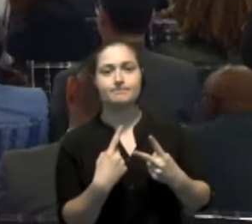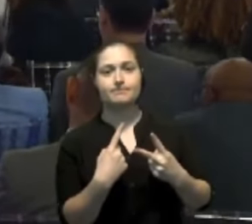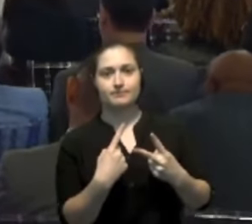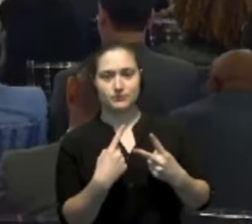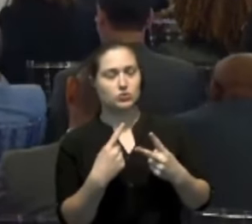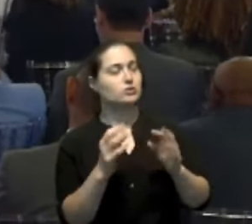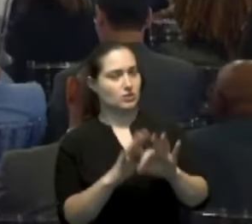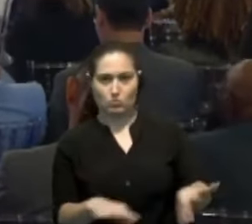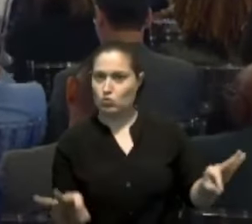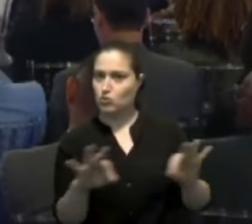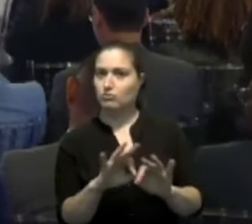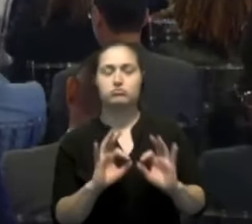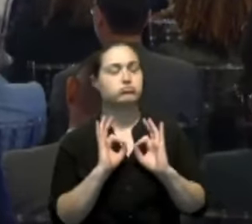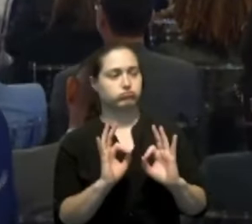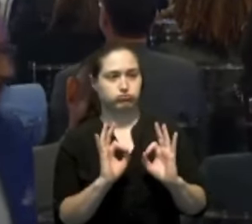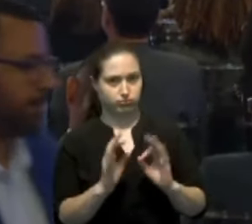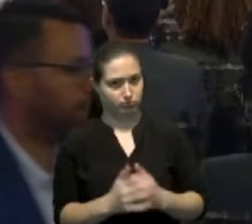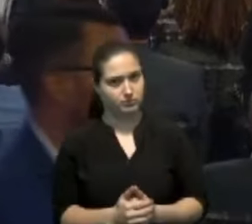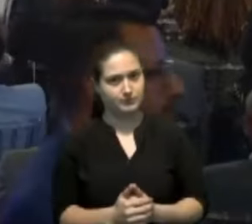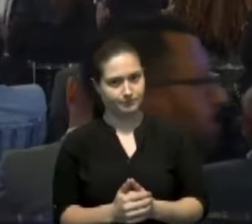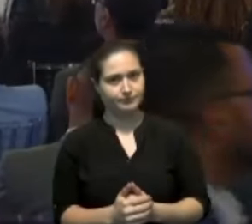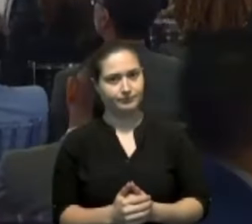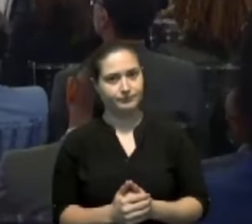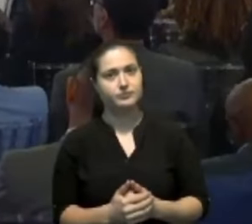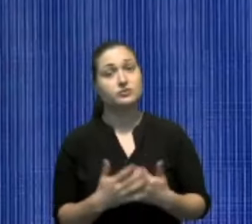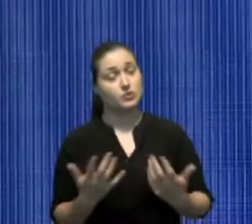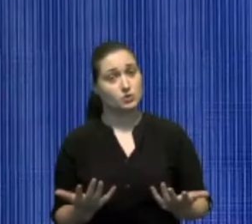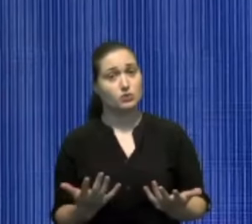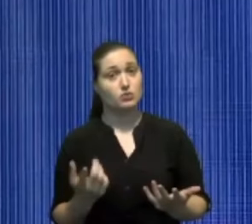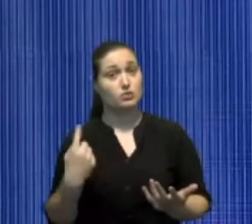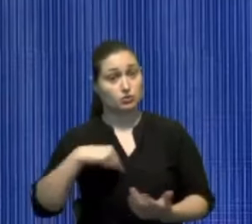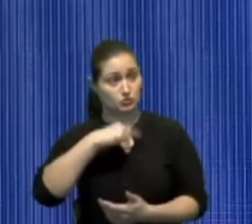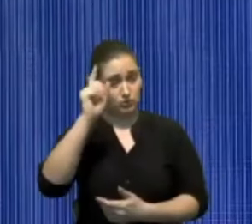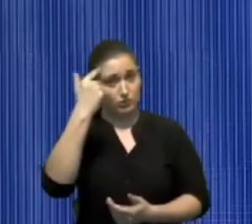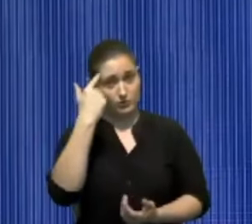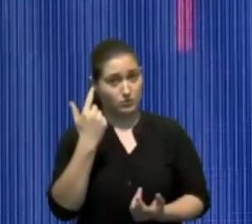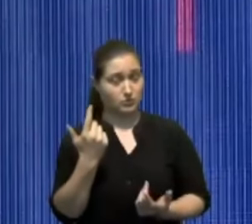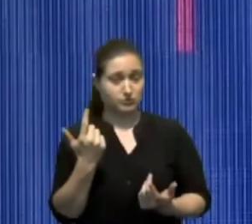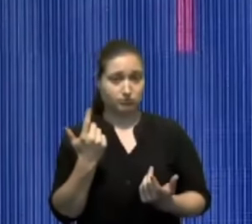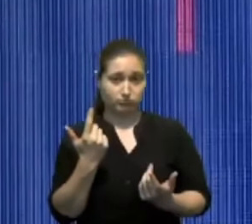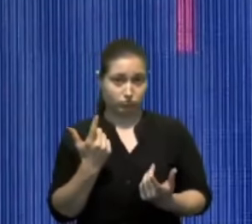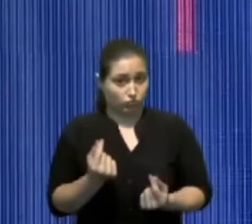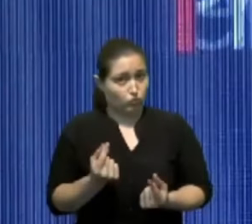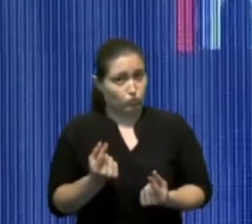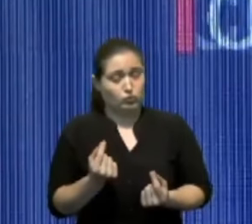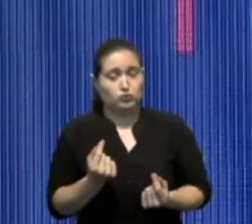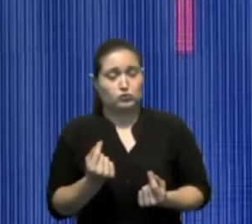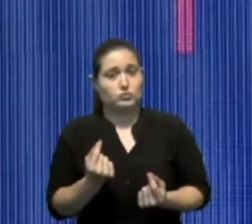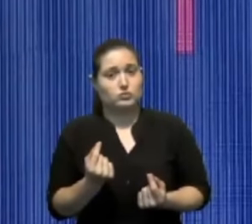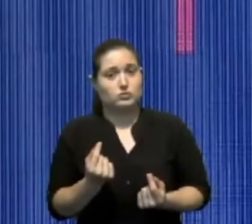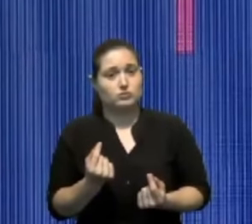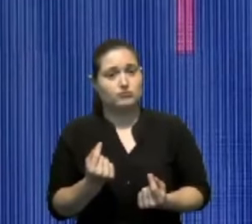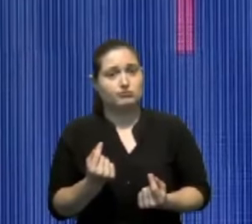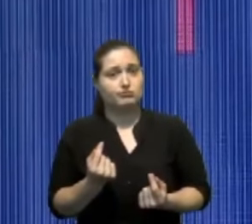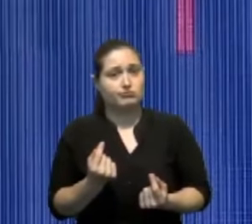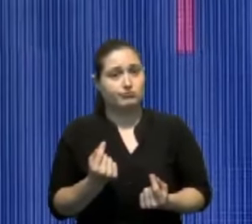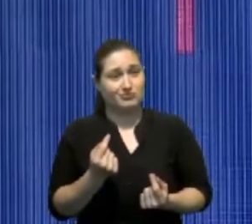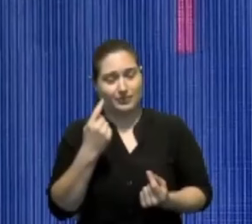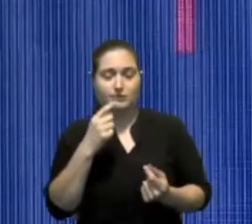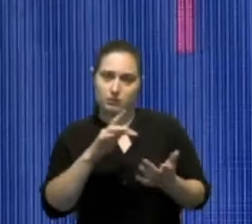Muy válidas la lo que podemos hacer desde el gobierno ahora con los medicamentos directamente